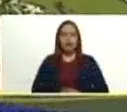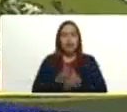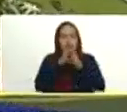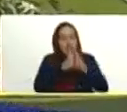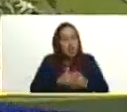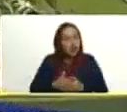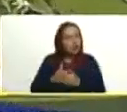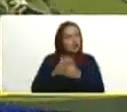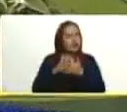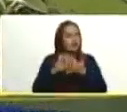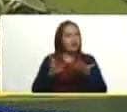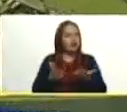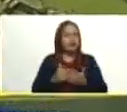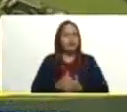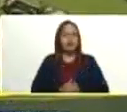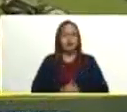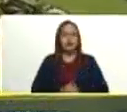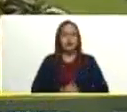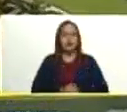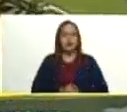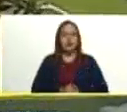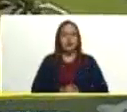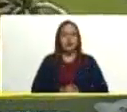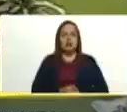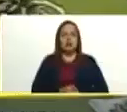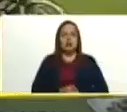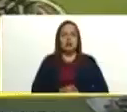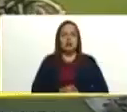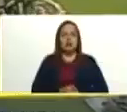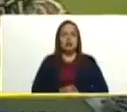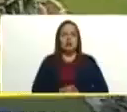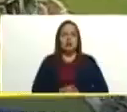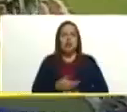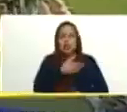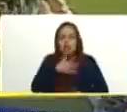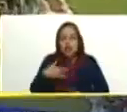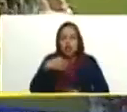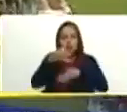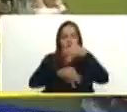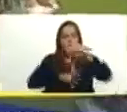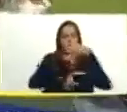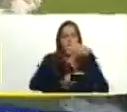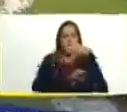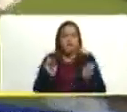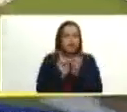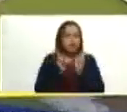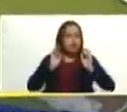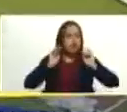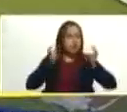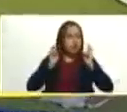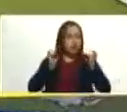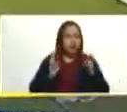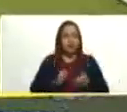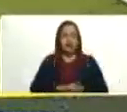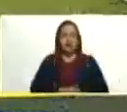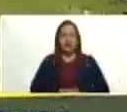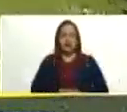Estados Unidos, I want to illustrate this point about, y quiero ilustrar este tema.